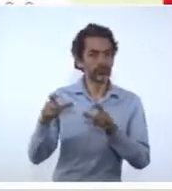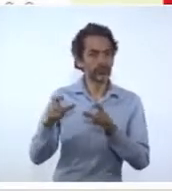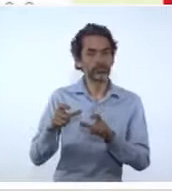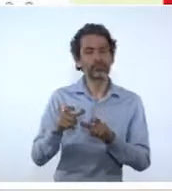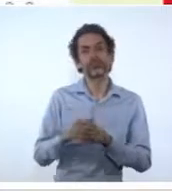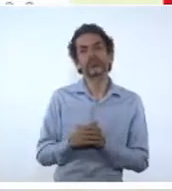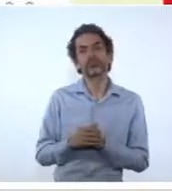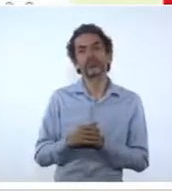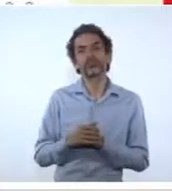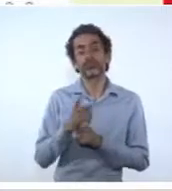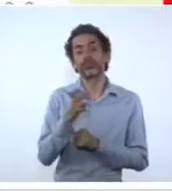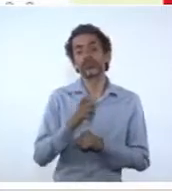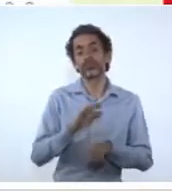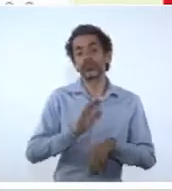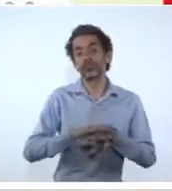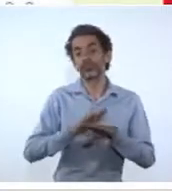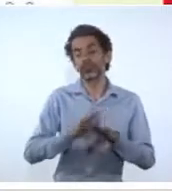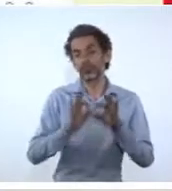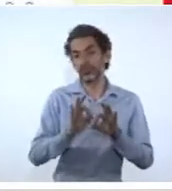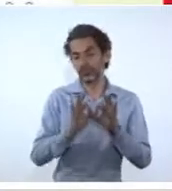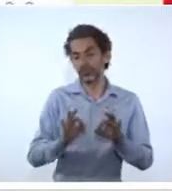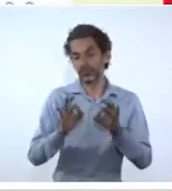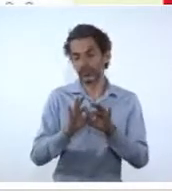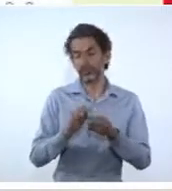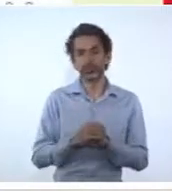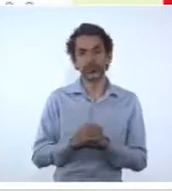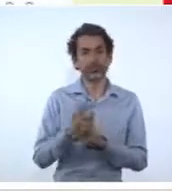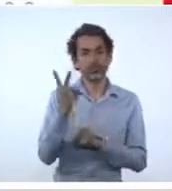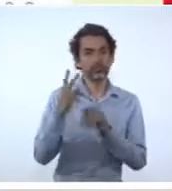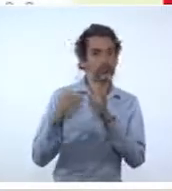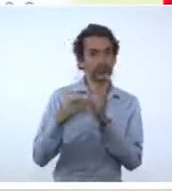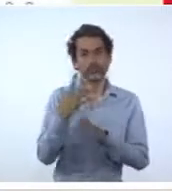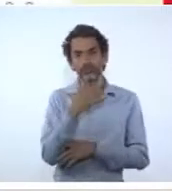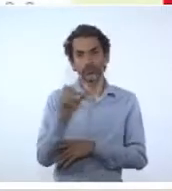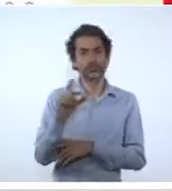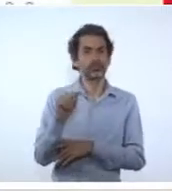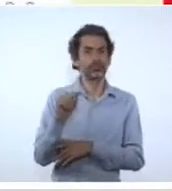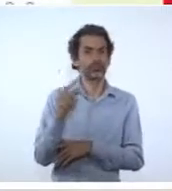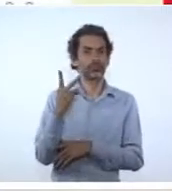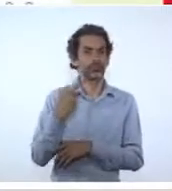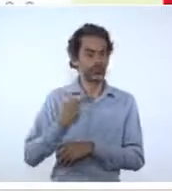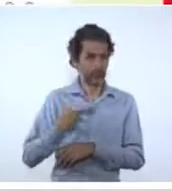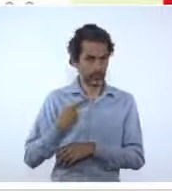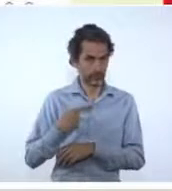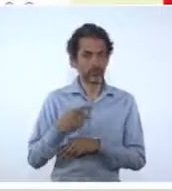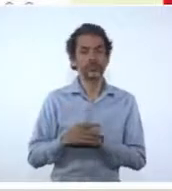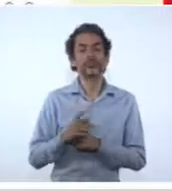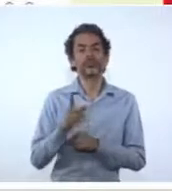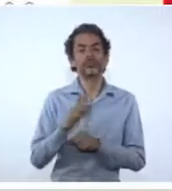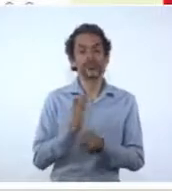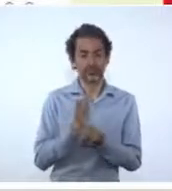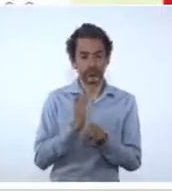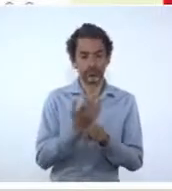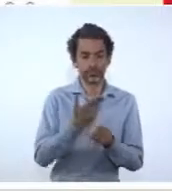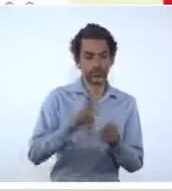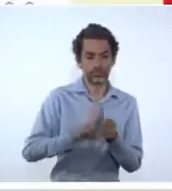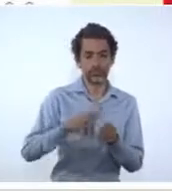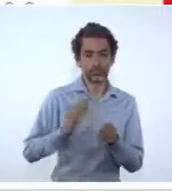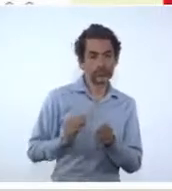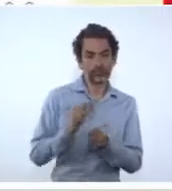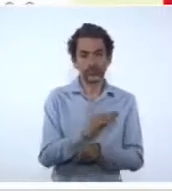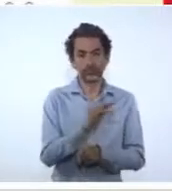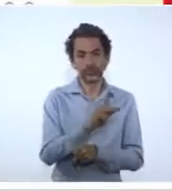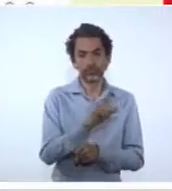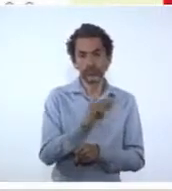es muy, muy importante. Entonces son 2.572 personas que están en este momento hospitalizadas, que no